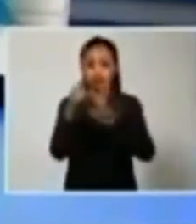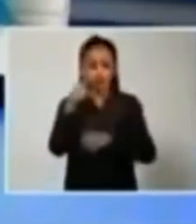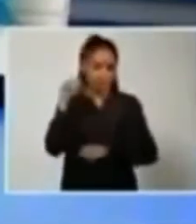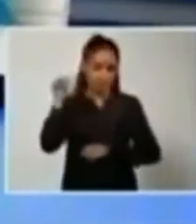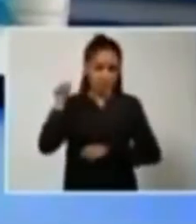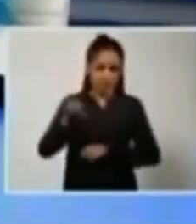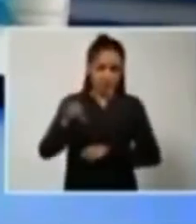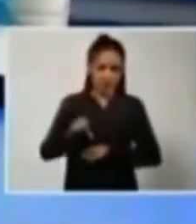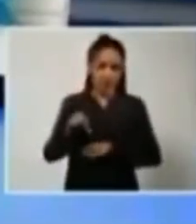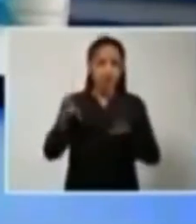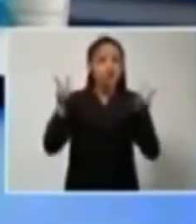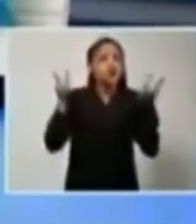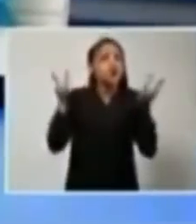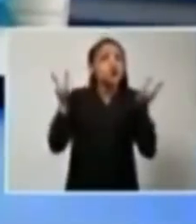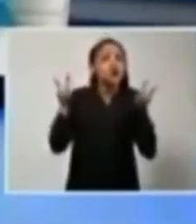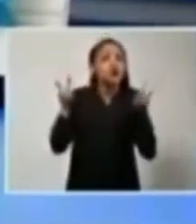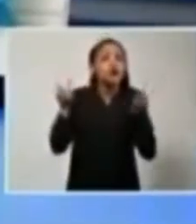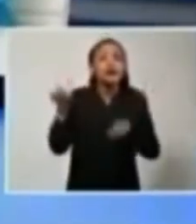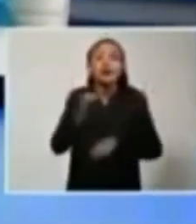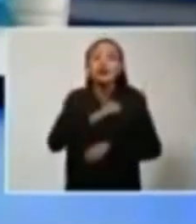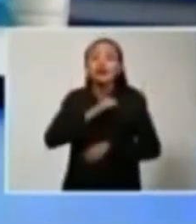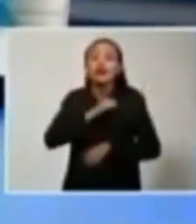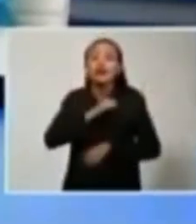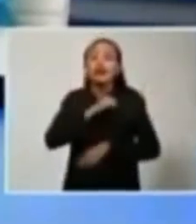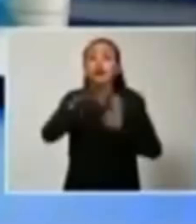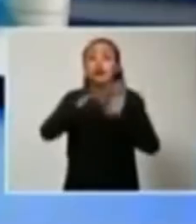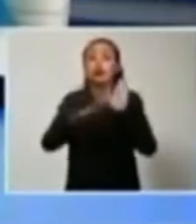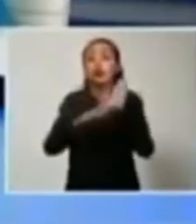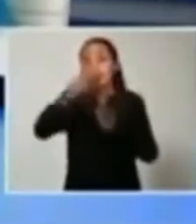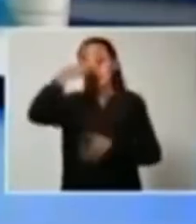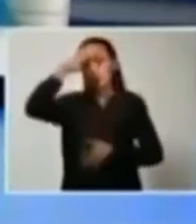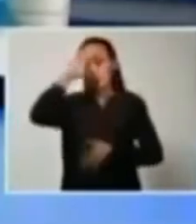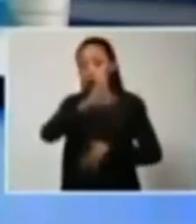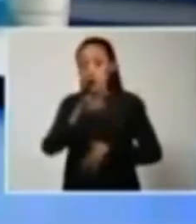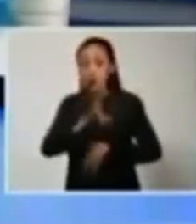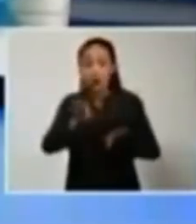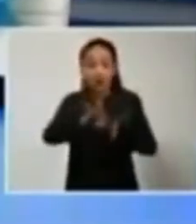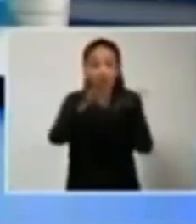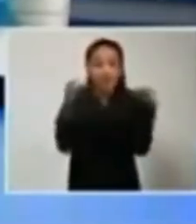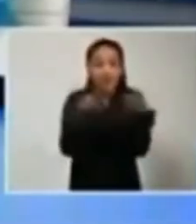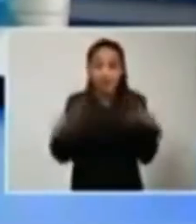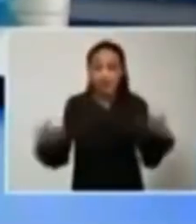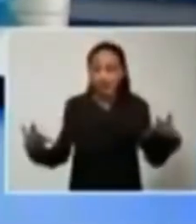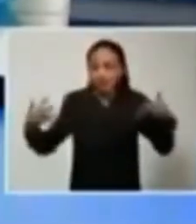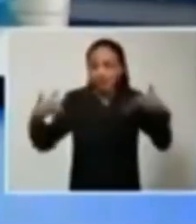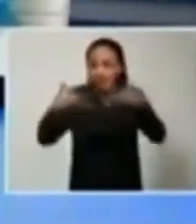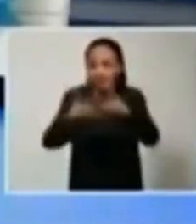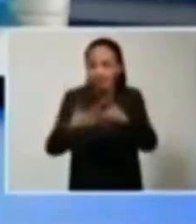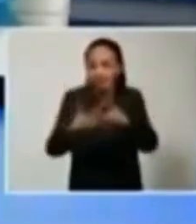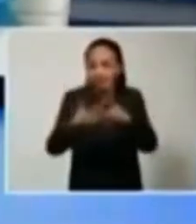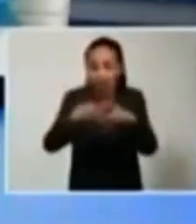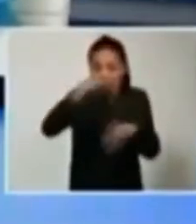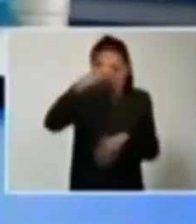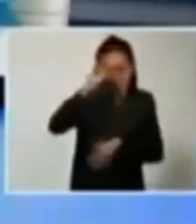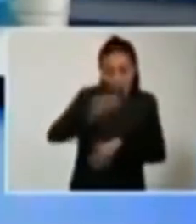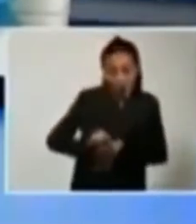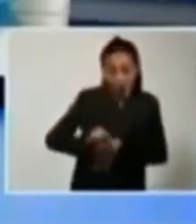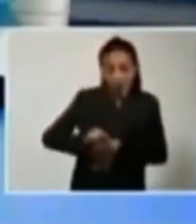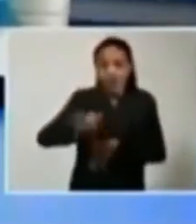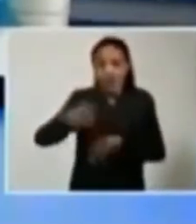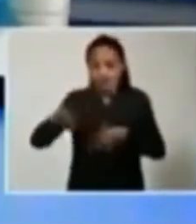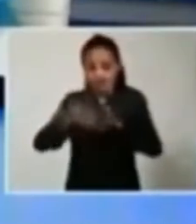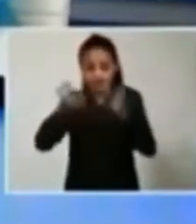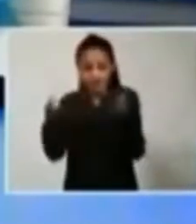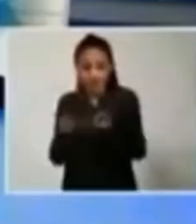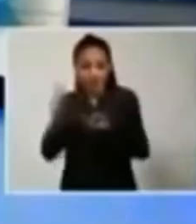Supuestamente buscan reanudar el programa cubano de reunificación familiar detenido tras la reducción de personal diplomático en la